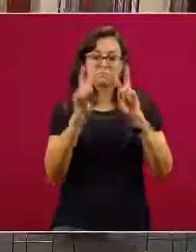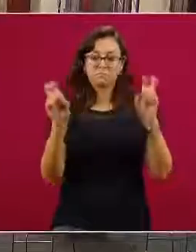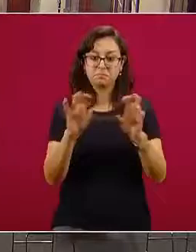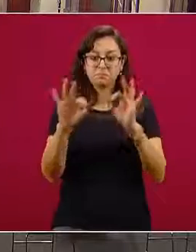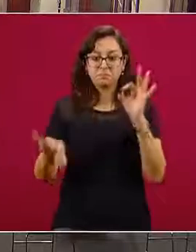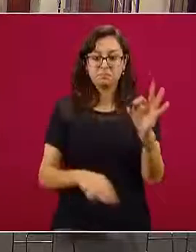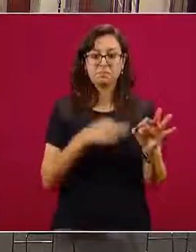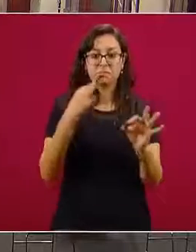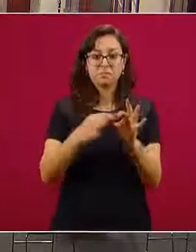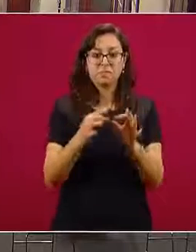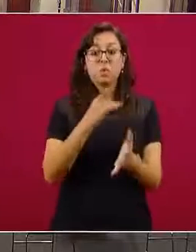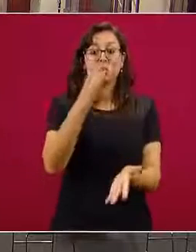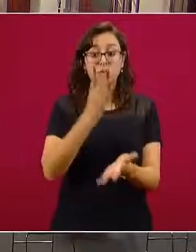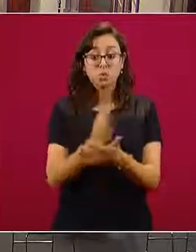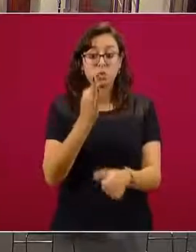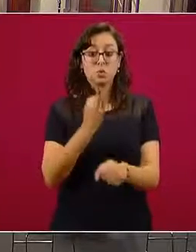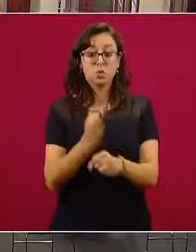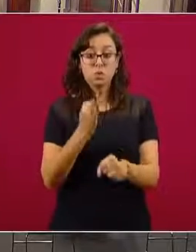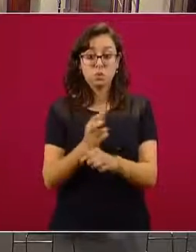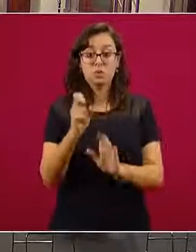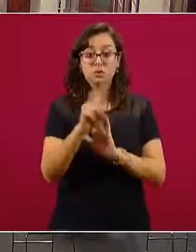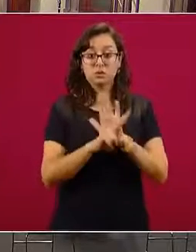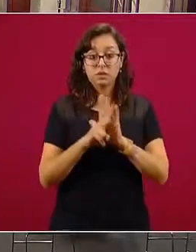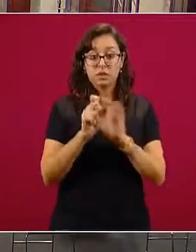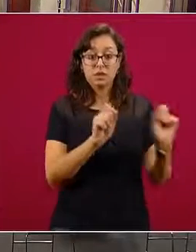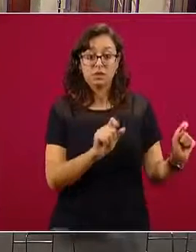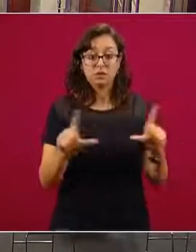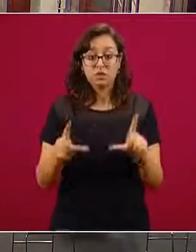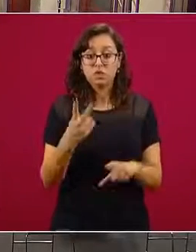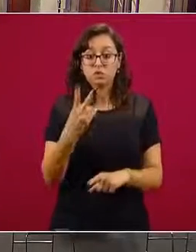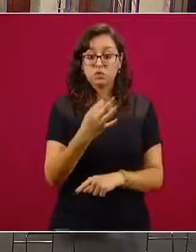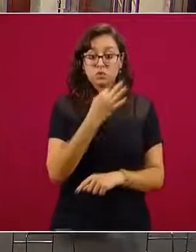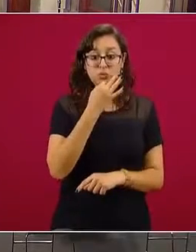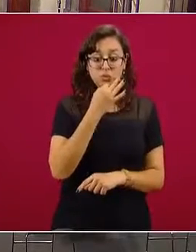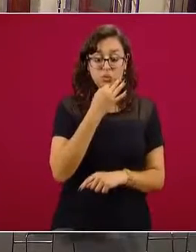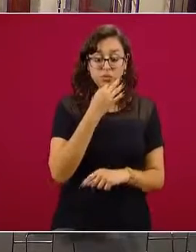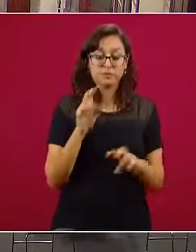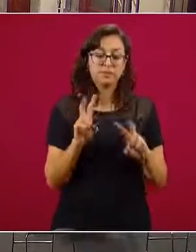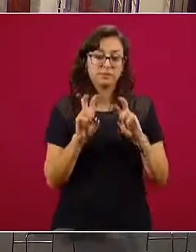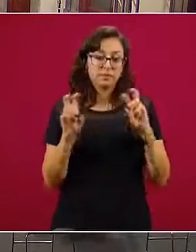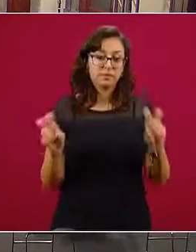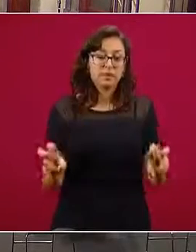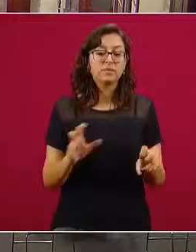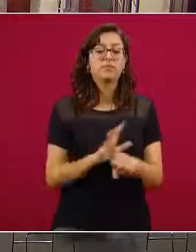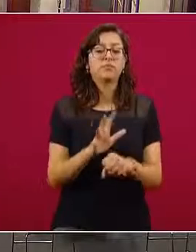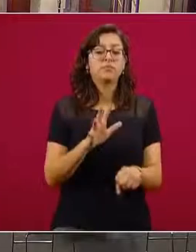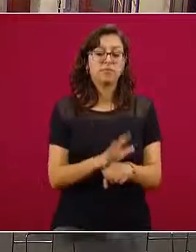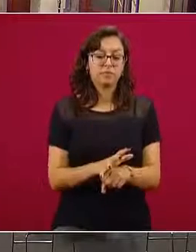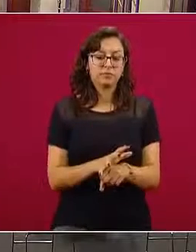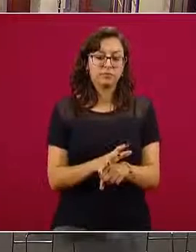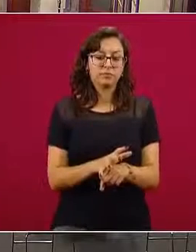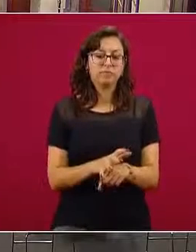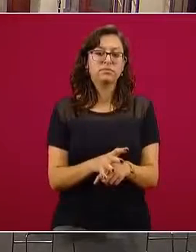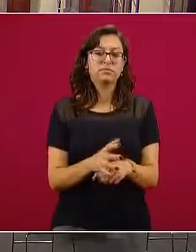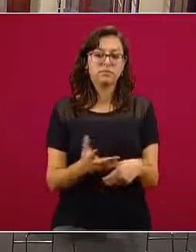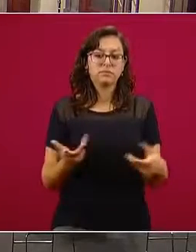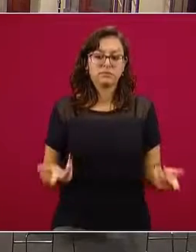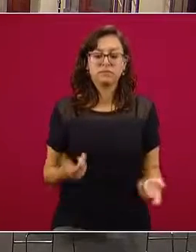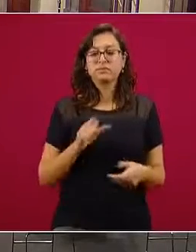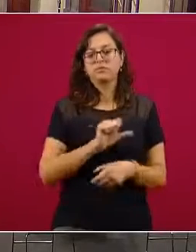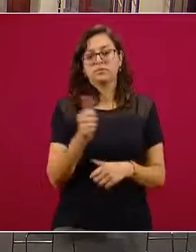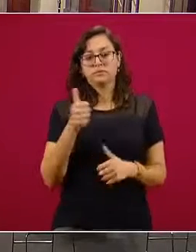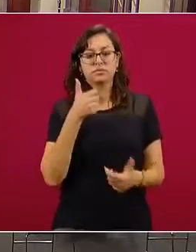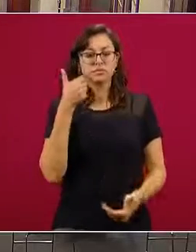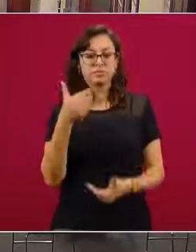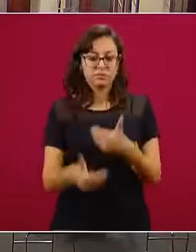solamente les vamos a pasar un video muy cortito de 2 minutos, donde les presentamos los resultados que estamos teniendo en otro